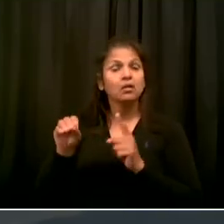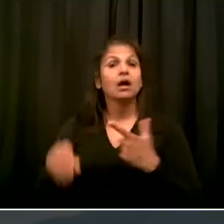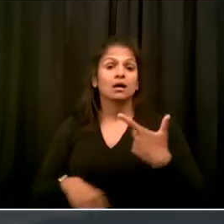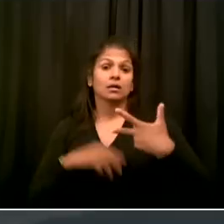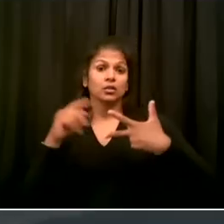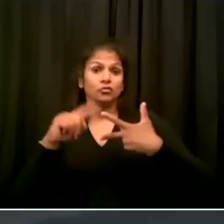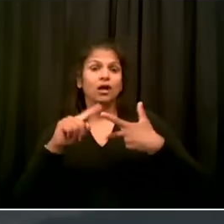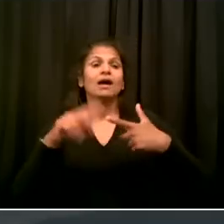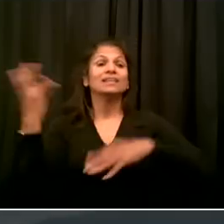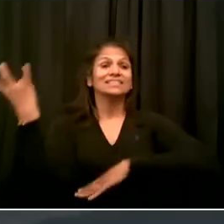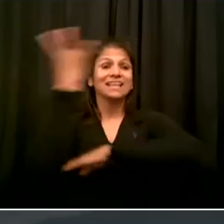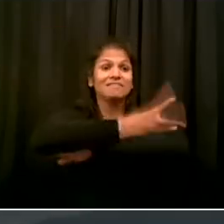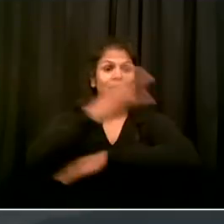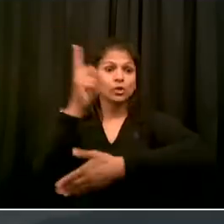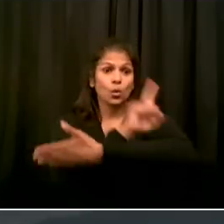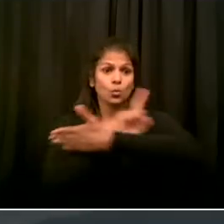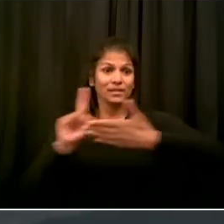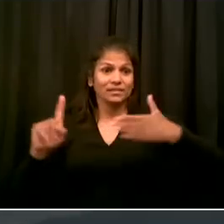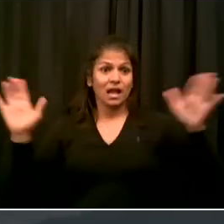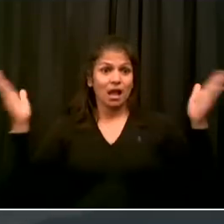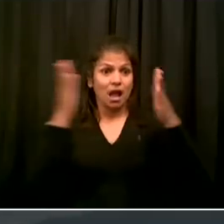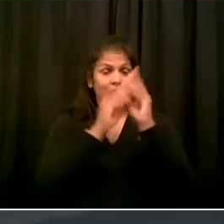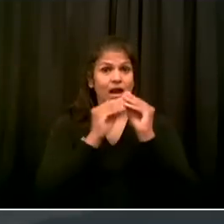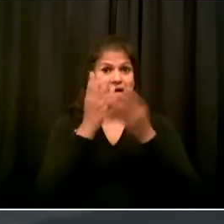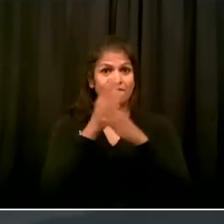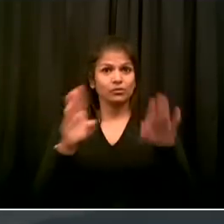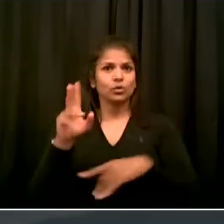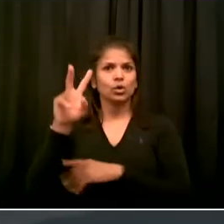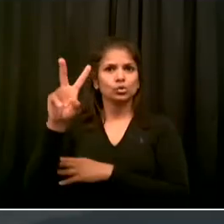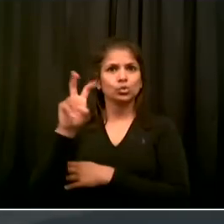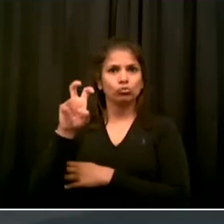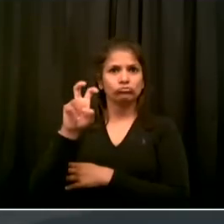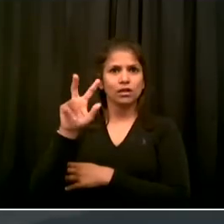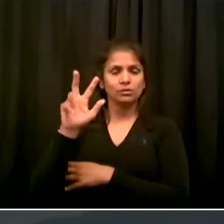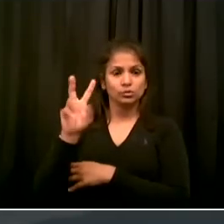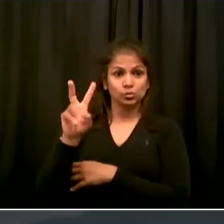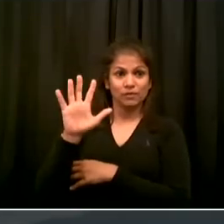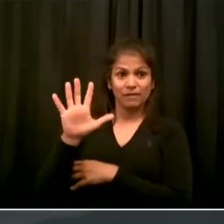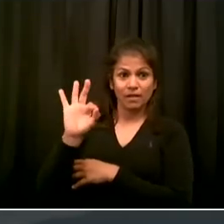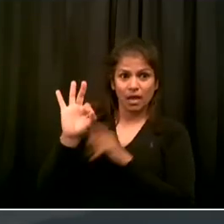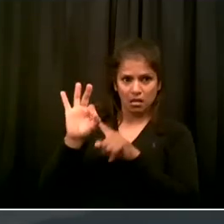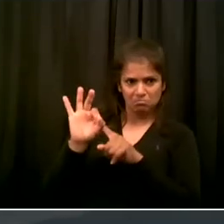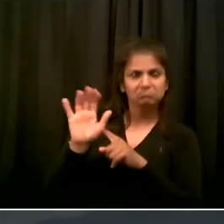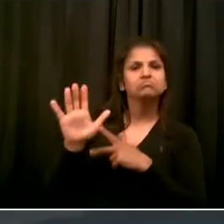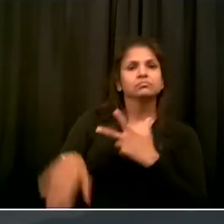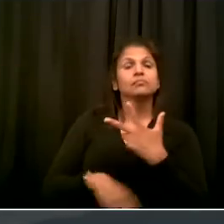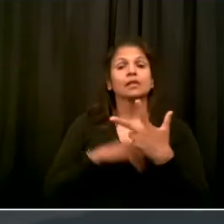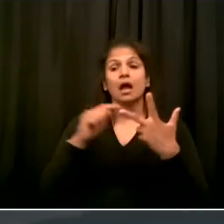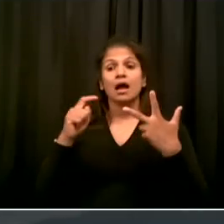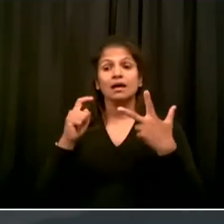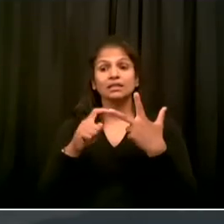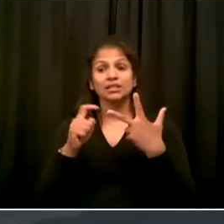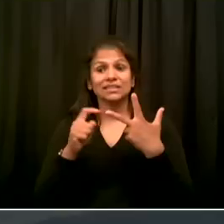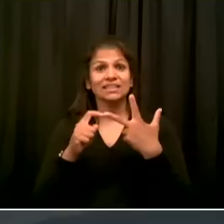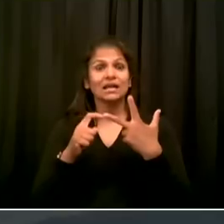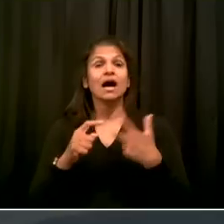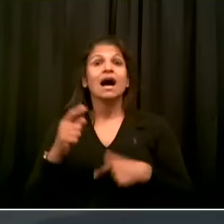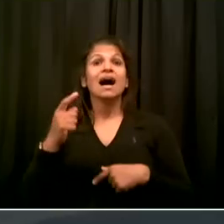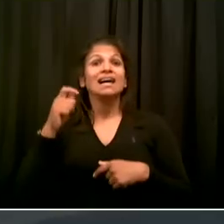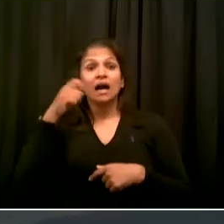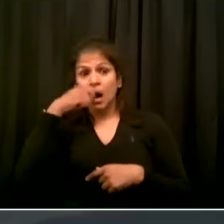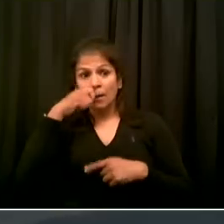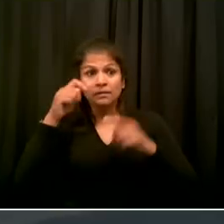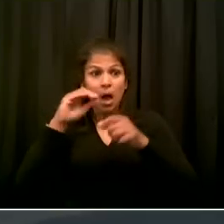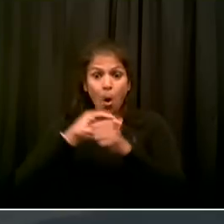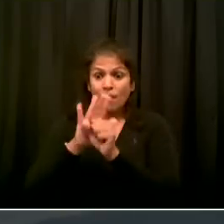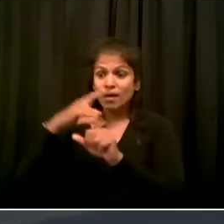550 cases. Today's report, 259. And number three, percentage of people testing positive citywide for COVID-19, threshold